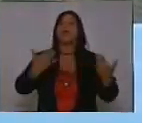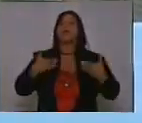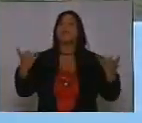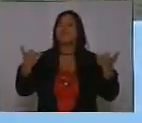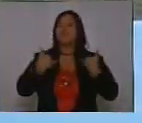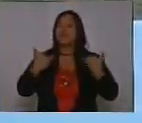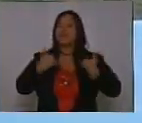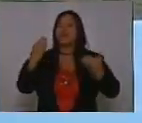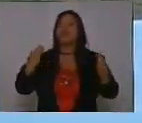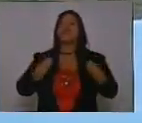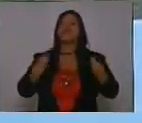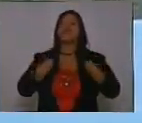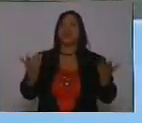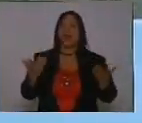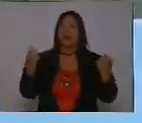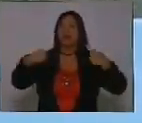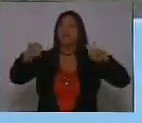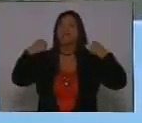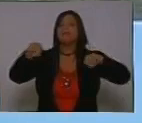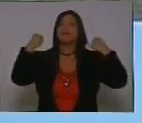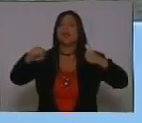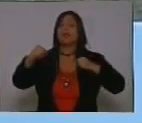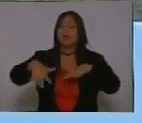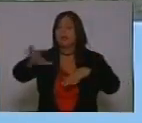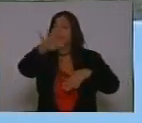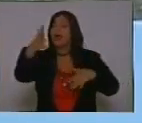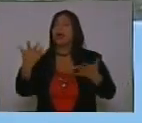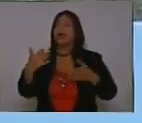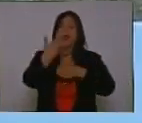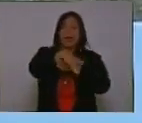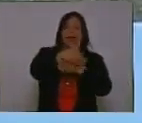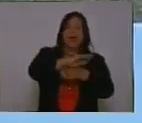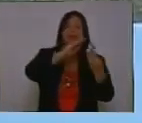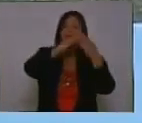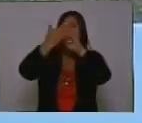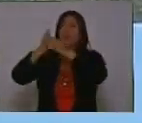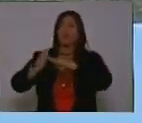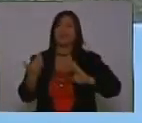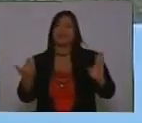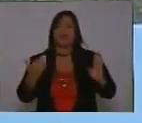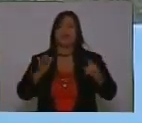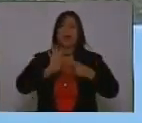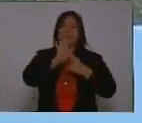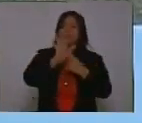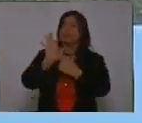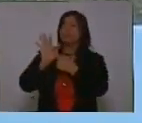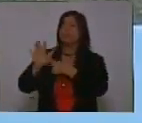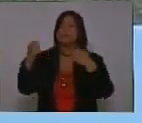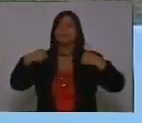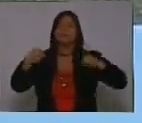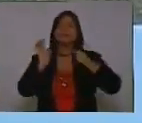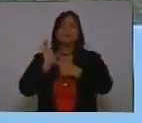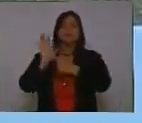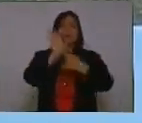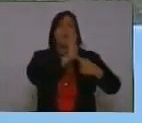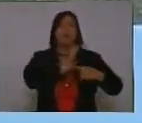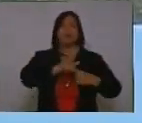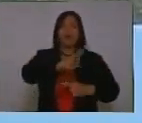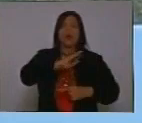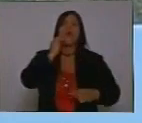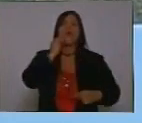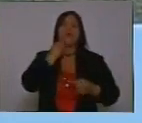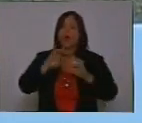nosotras y nosotros debemos tener en nuestros barrios, en nuestras comunidades, dando el ejemplo a esa juventud que se